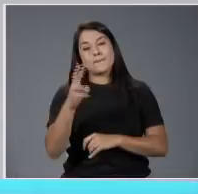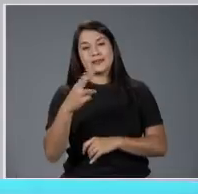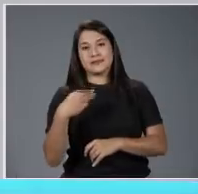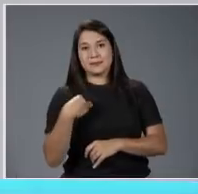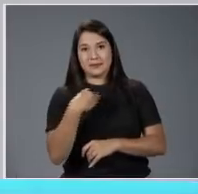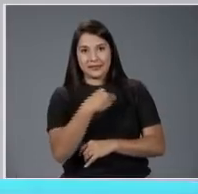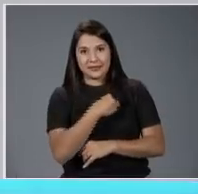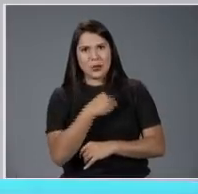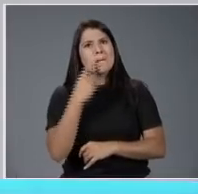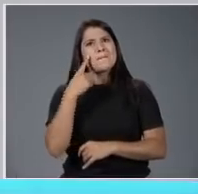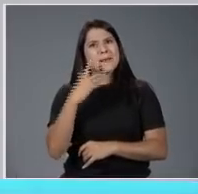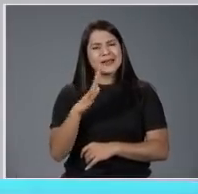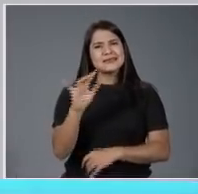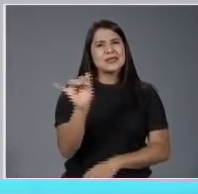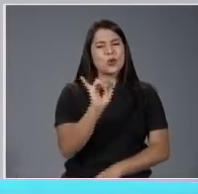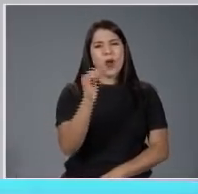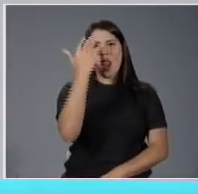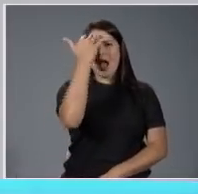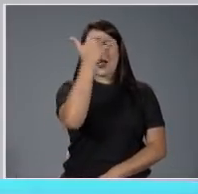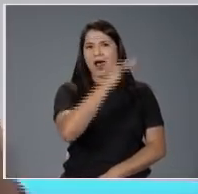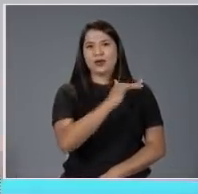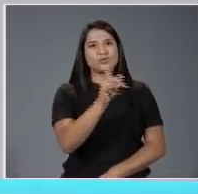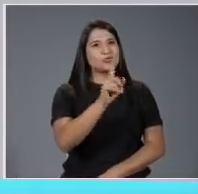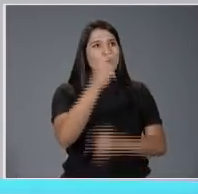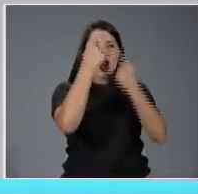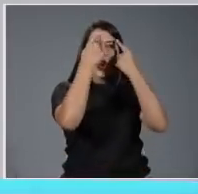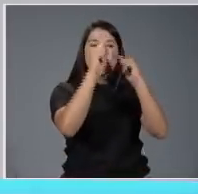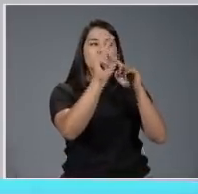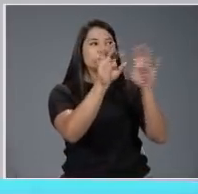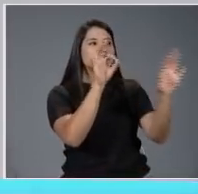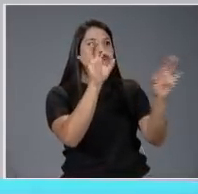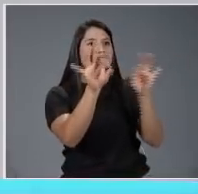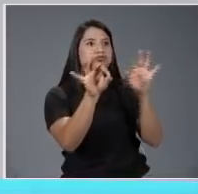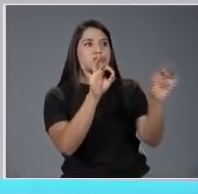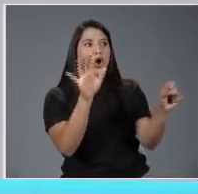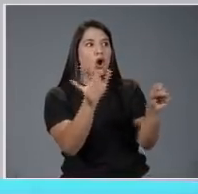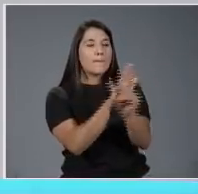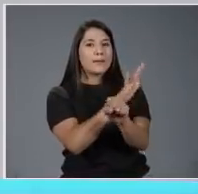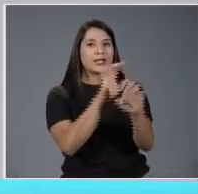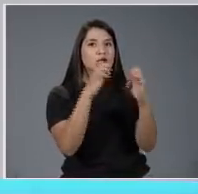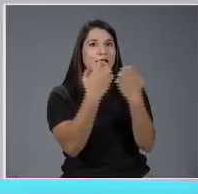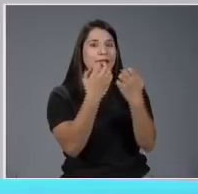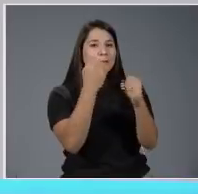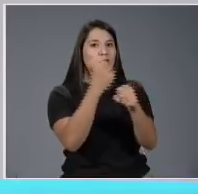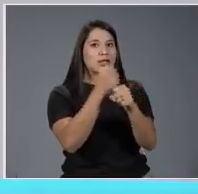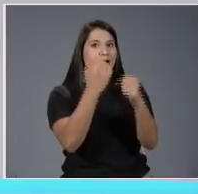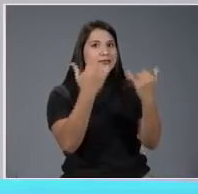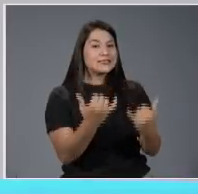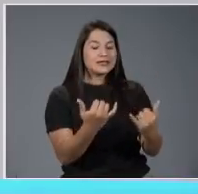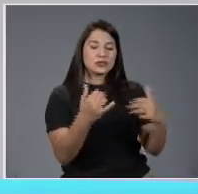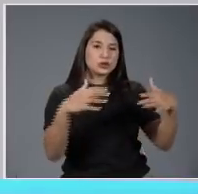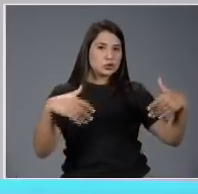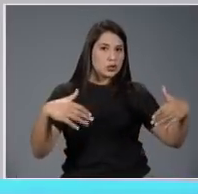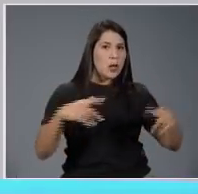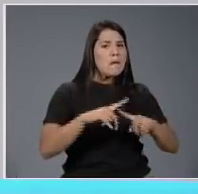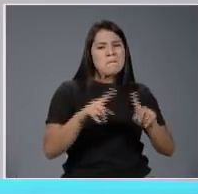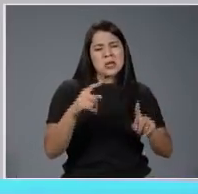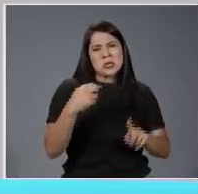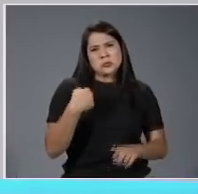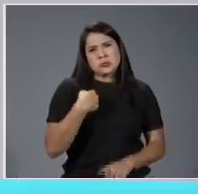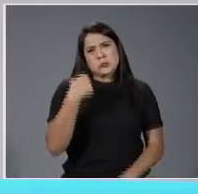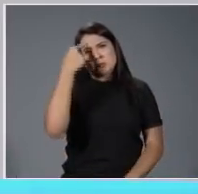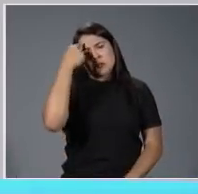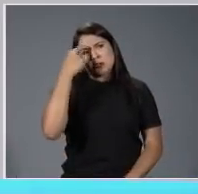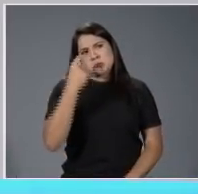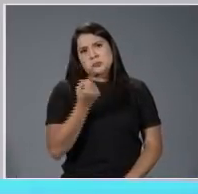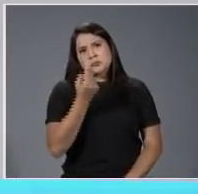la planilla de las jefaturas institucionales en el país, pero yo diría que también es comprensible, porque